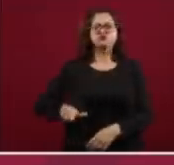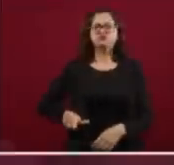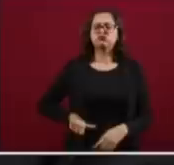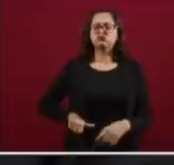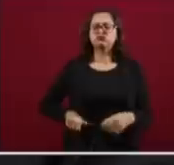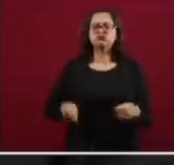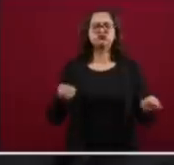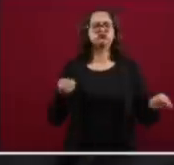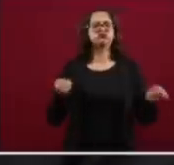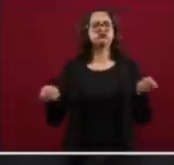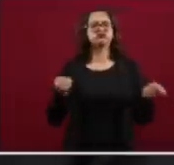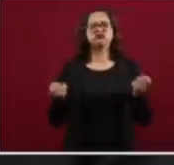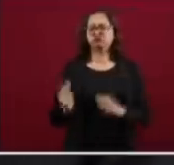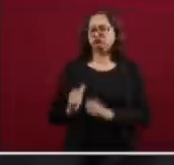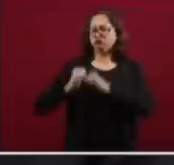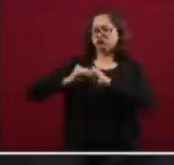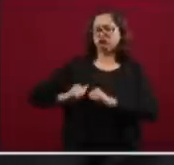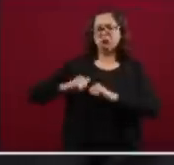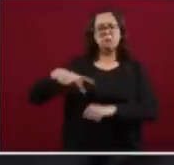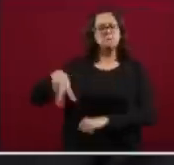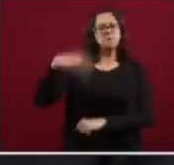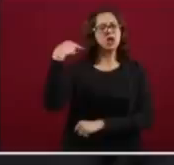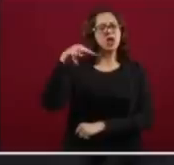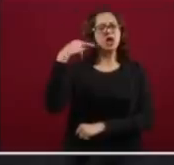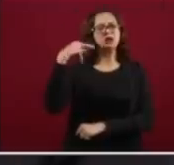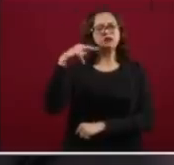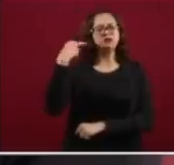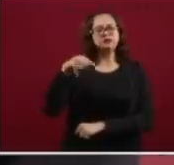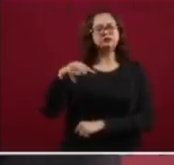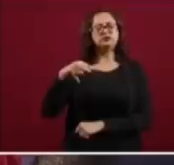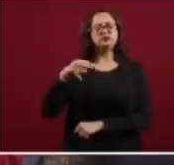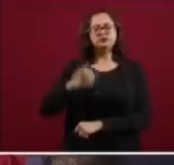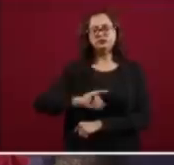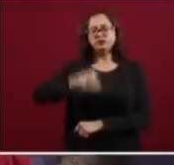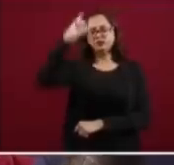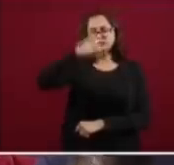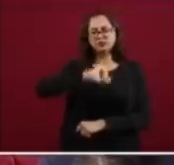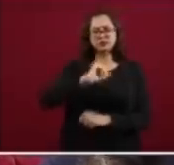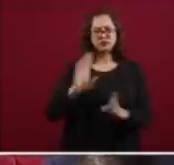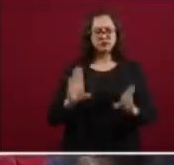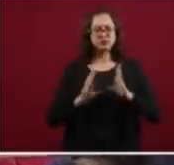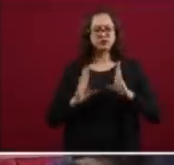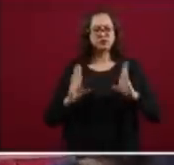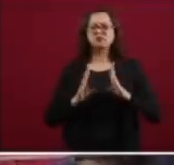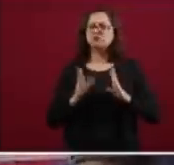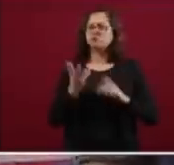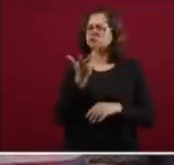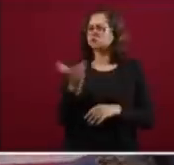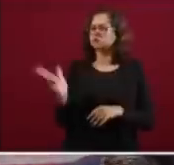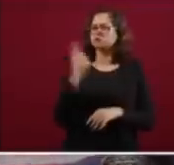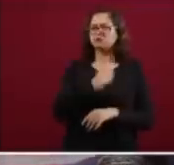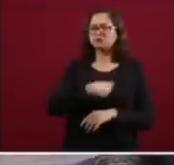la autoridad en veracruz y jefe de el ejército invasor